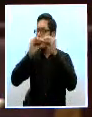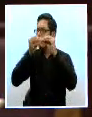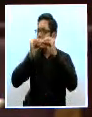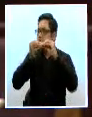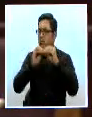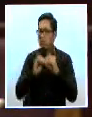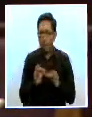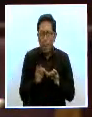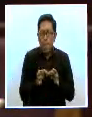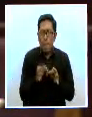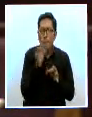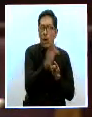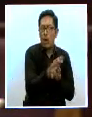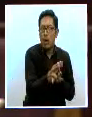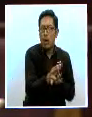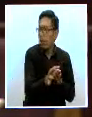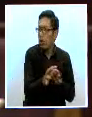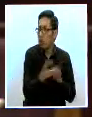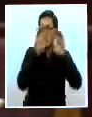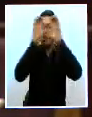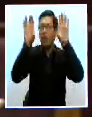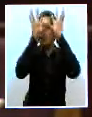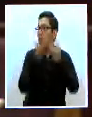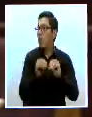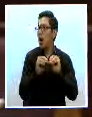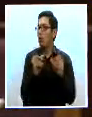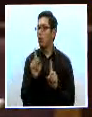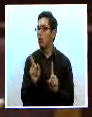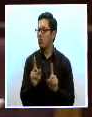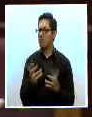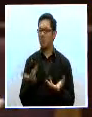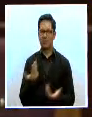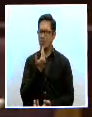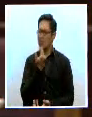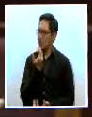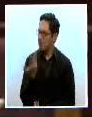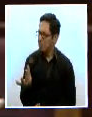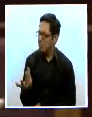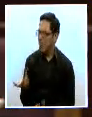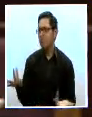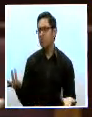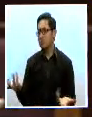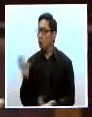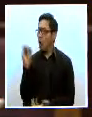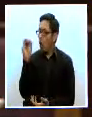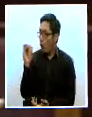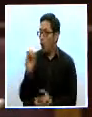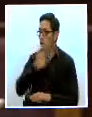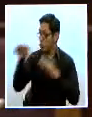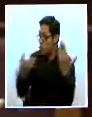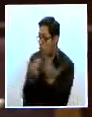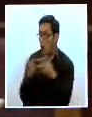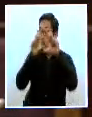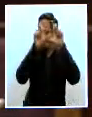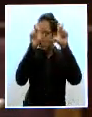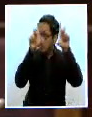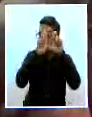parroquias o todos somos blancos o todos somos negros porque si no el taxímetro va a ser solamente un artículo netamente